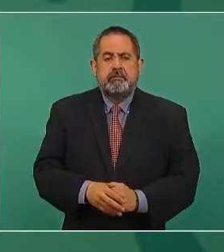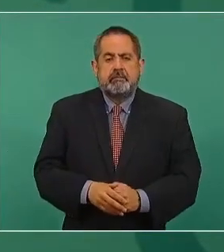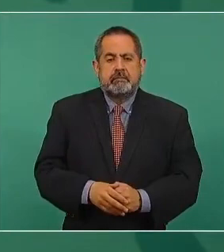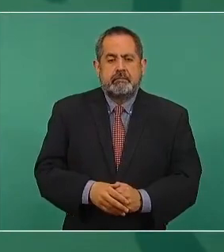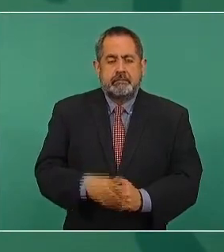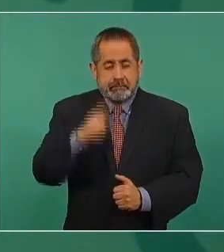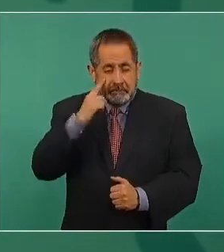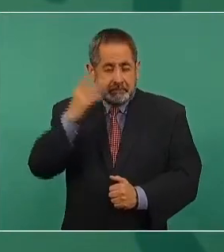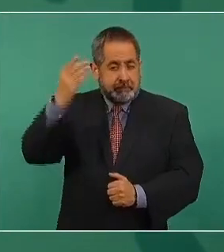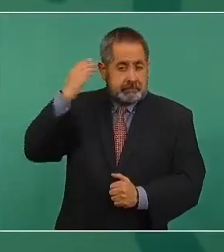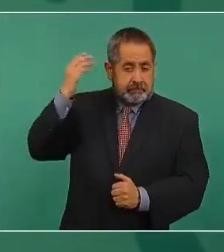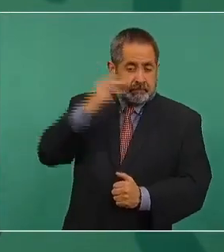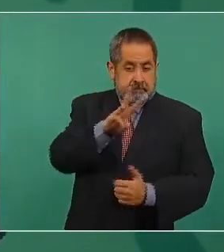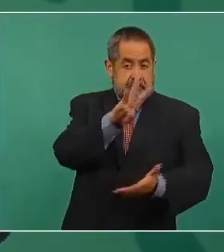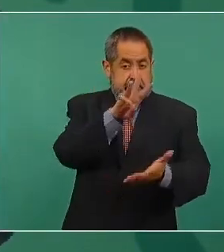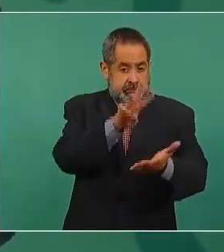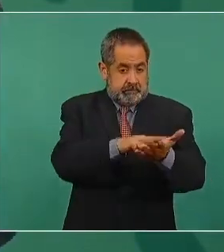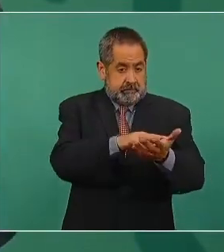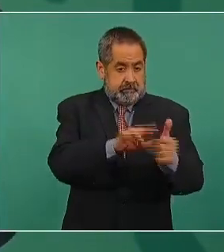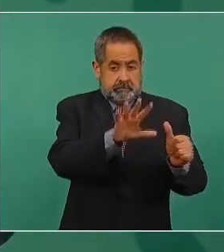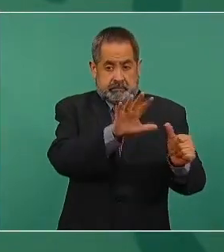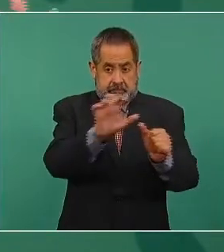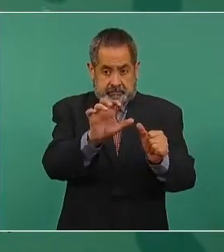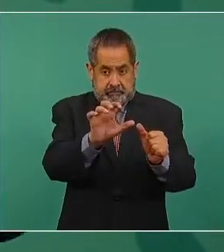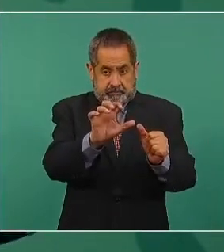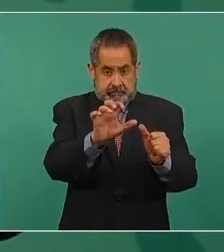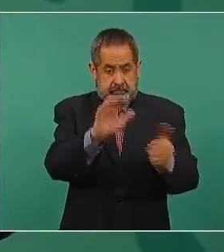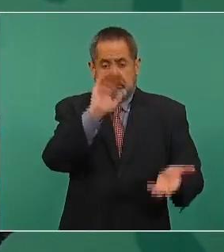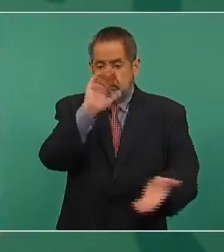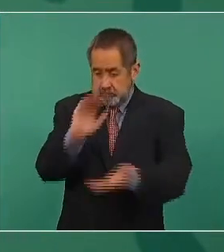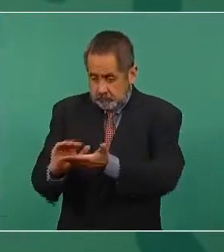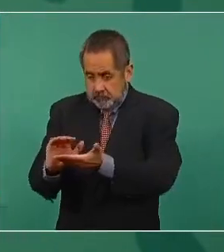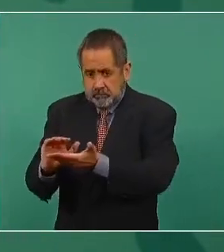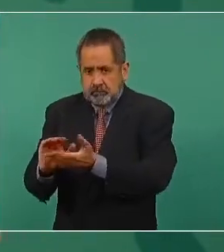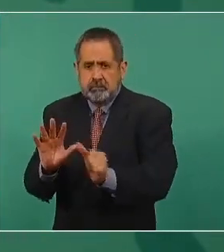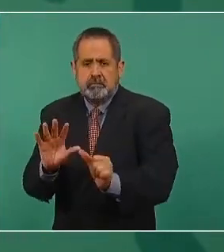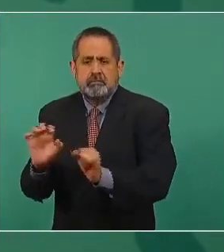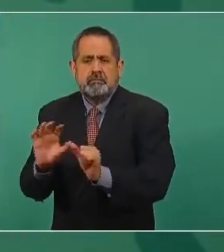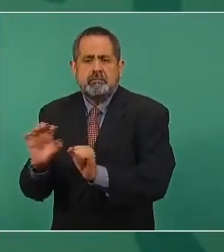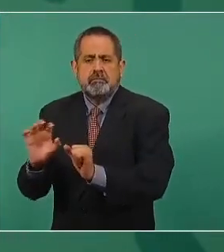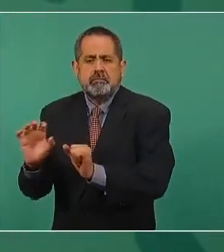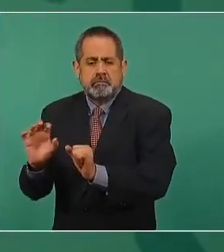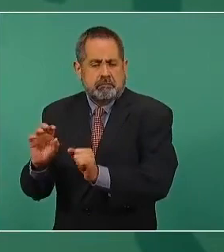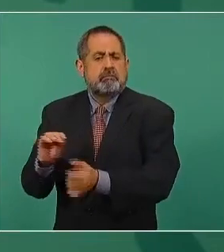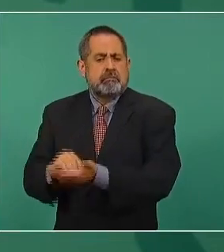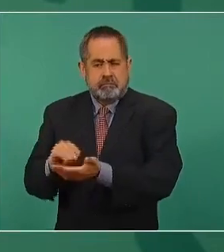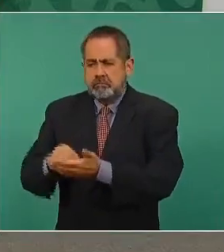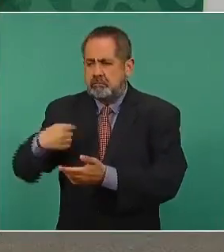De 3,600 a 600.